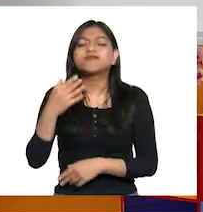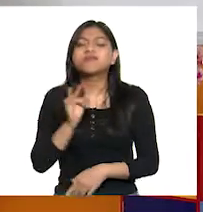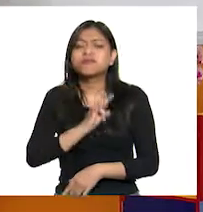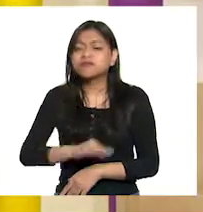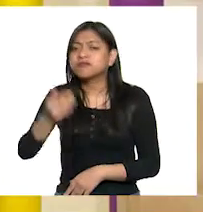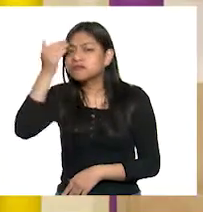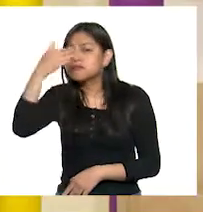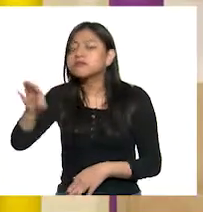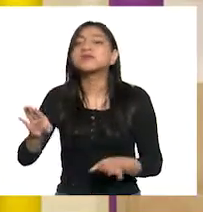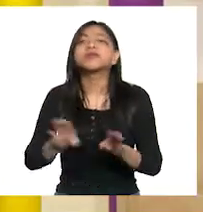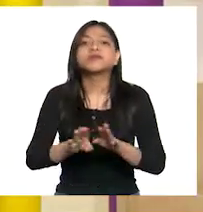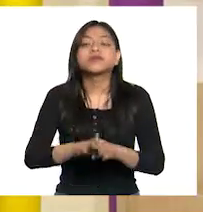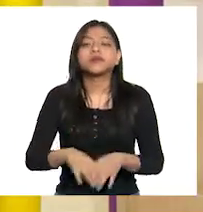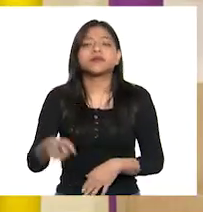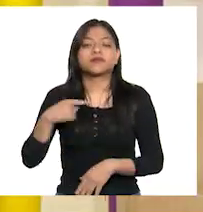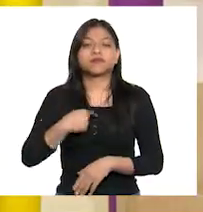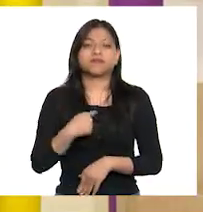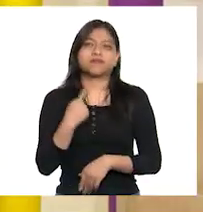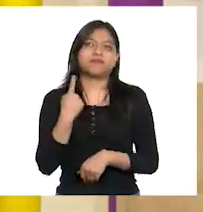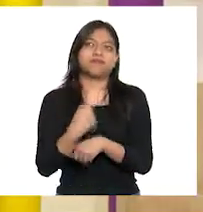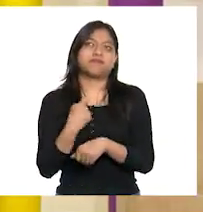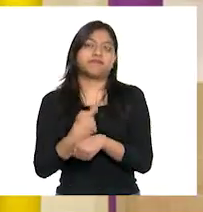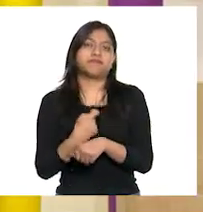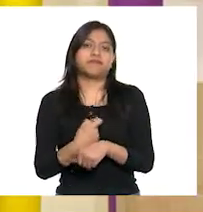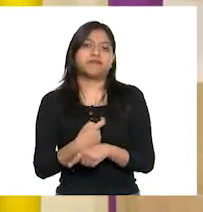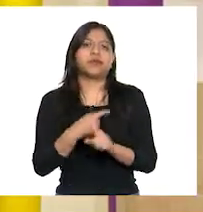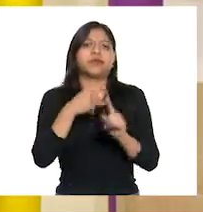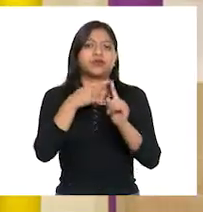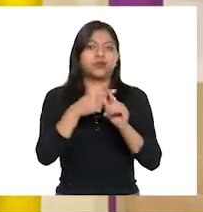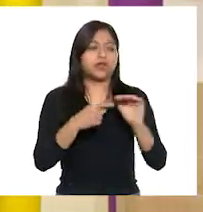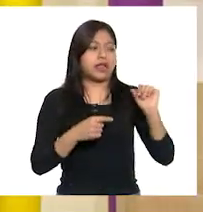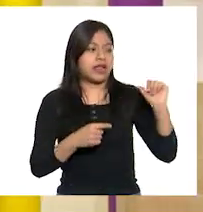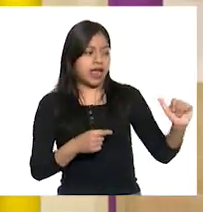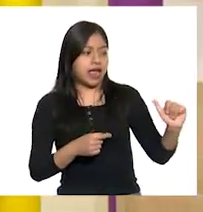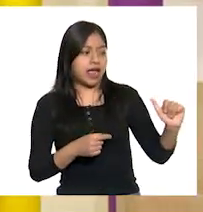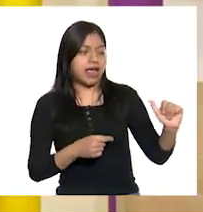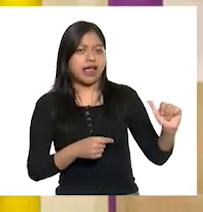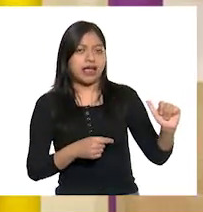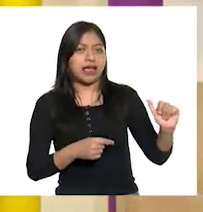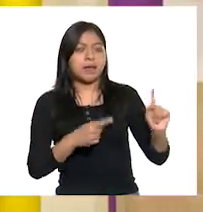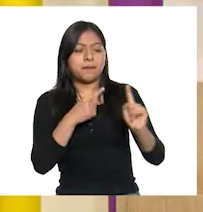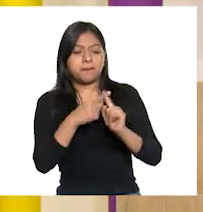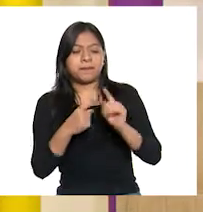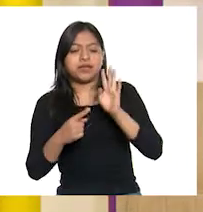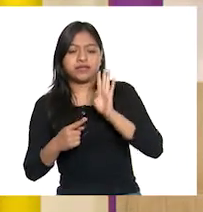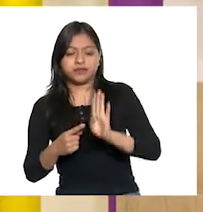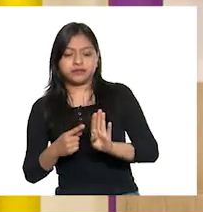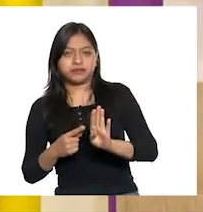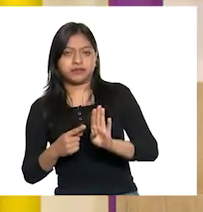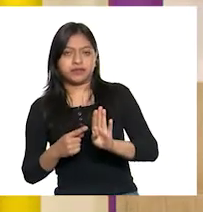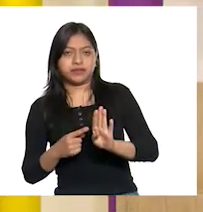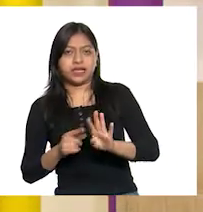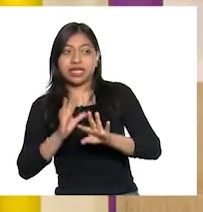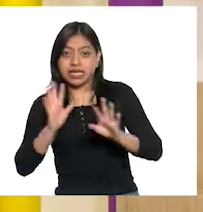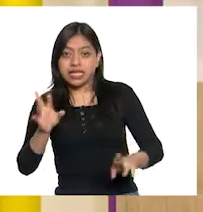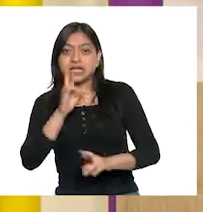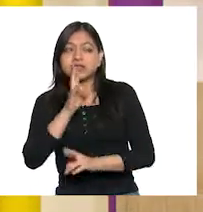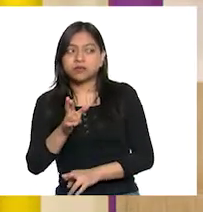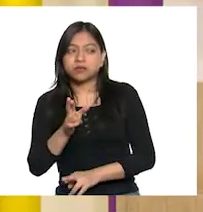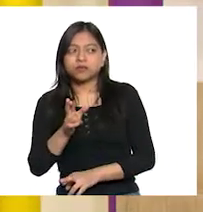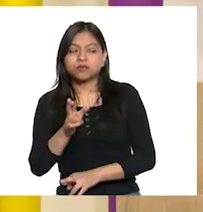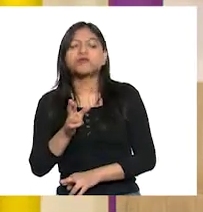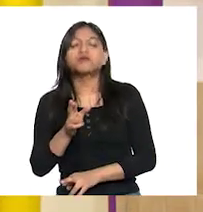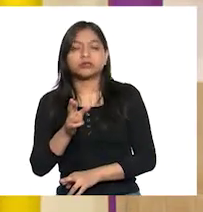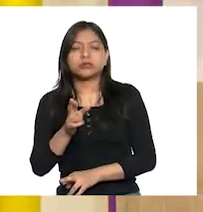Eric? Yo primero sumaría los alumnos de A y del B, y a esa suma se